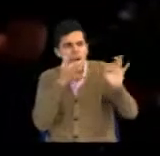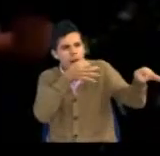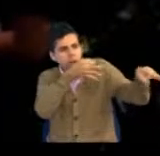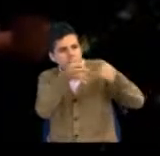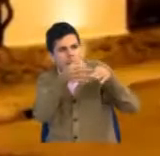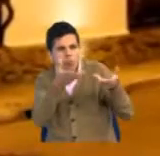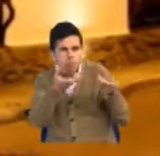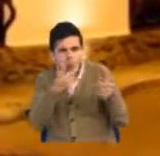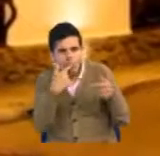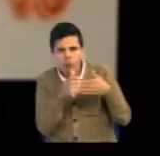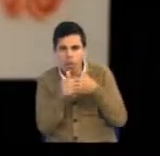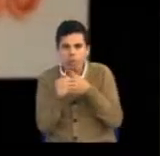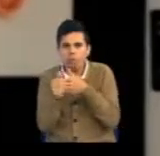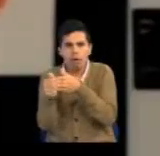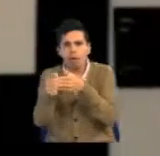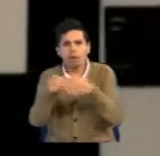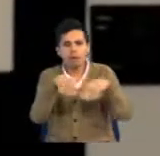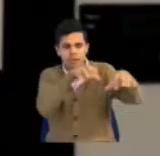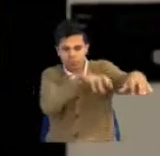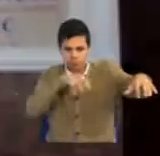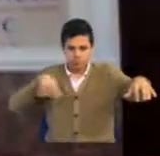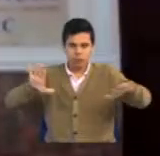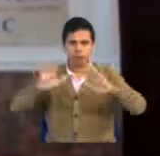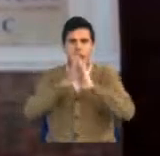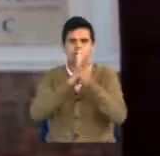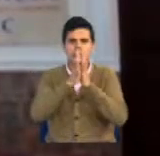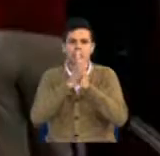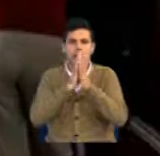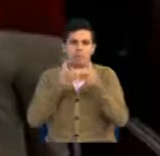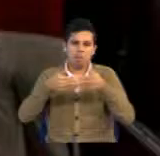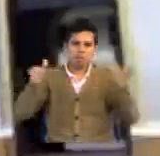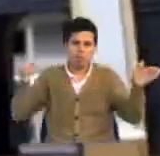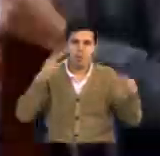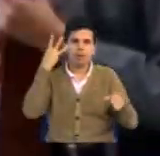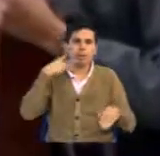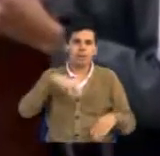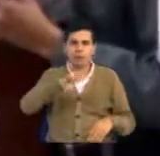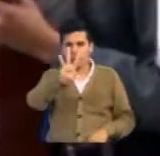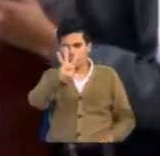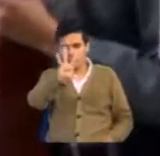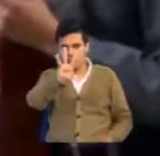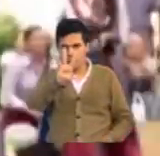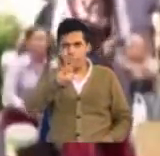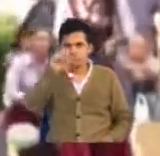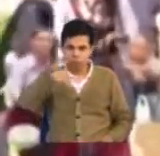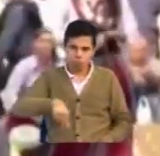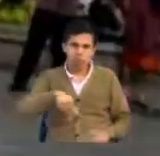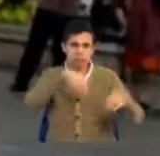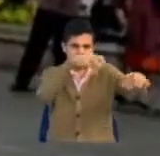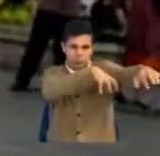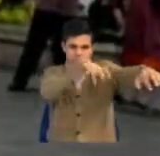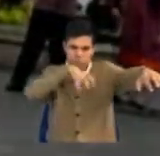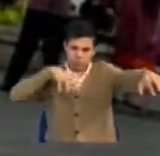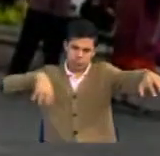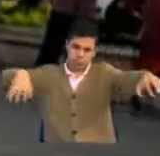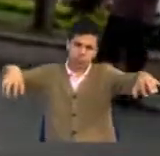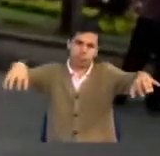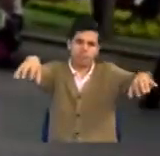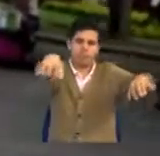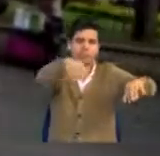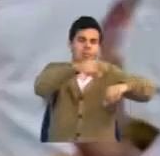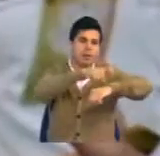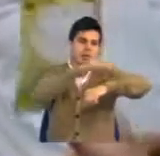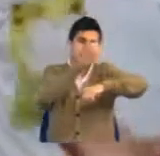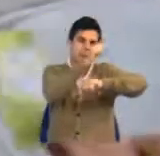que hacen parte del centro con las salas abiertas durante los 3 días que estarán funcionando en el circuito. Su horario será de